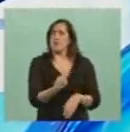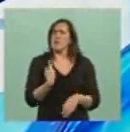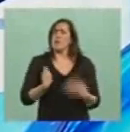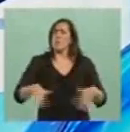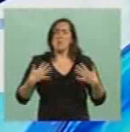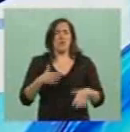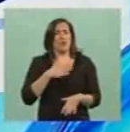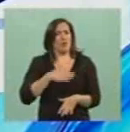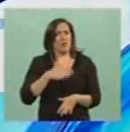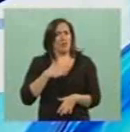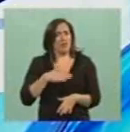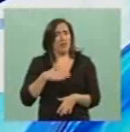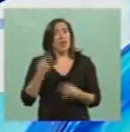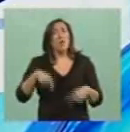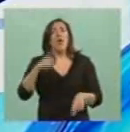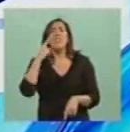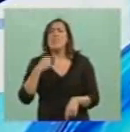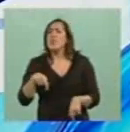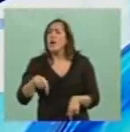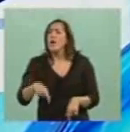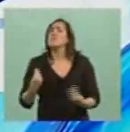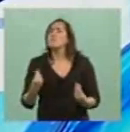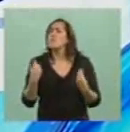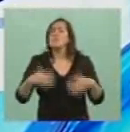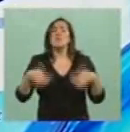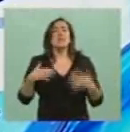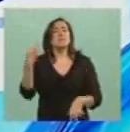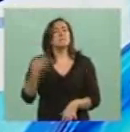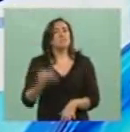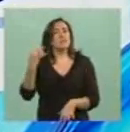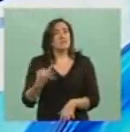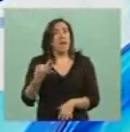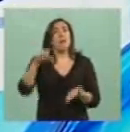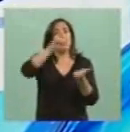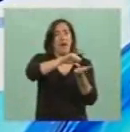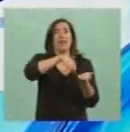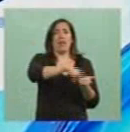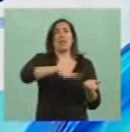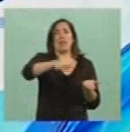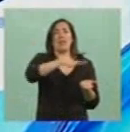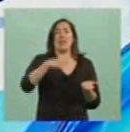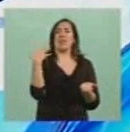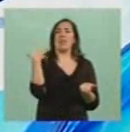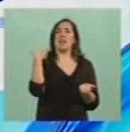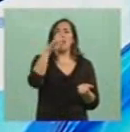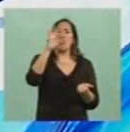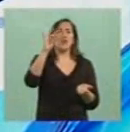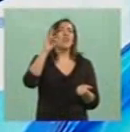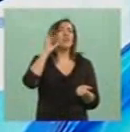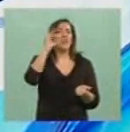día muy especial para General Rodríguez también.